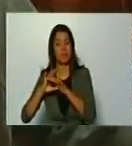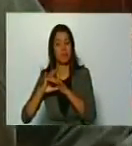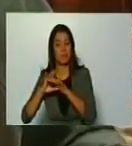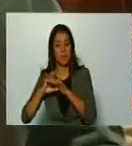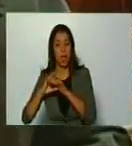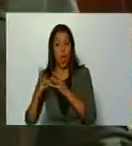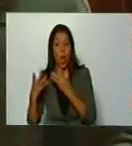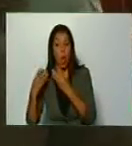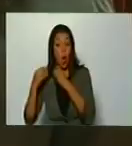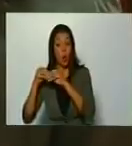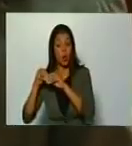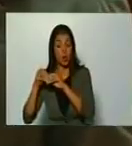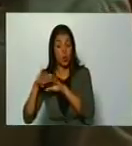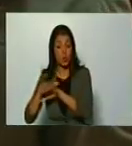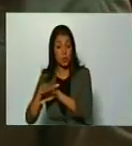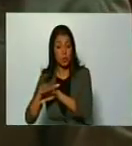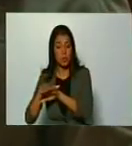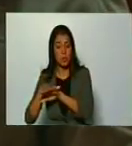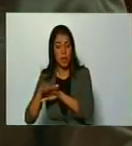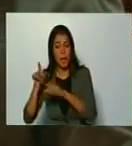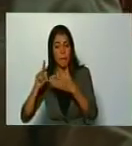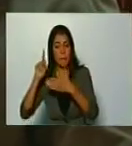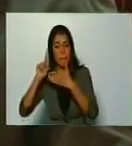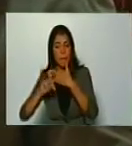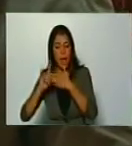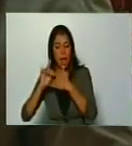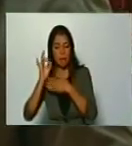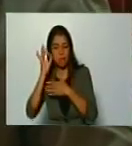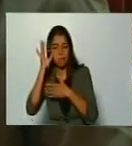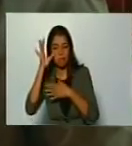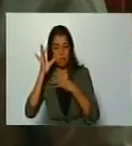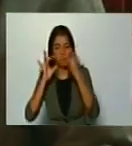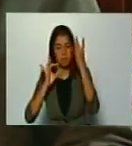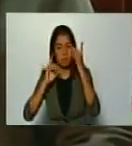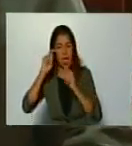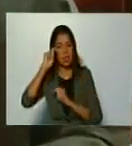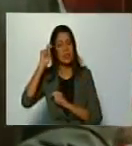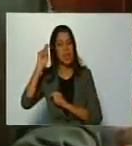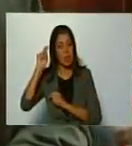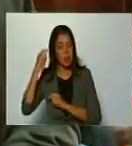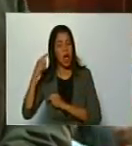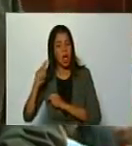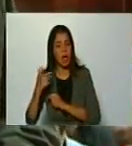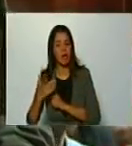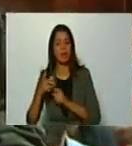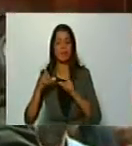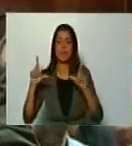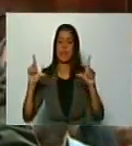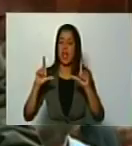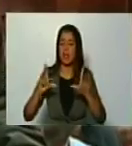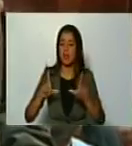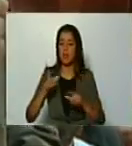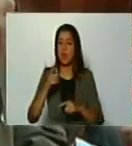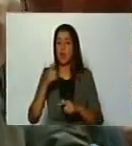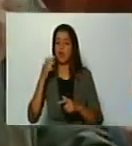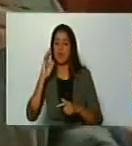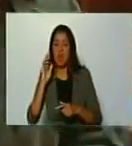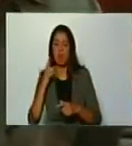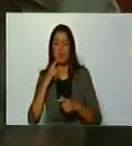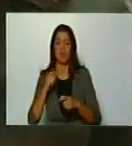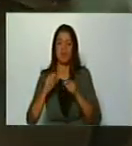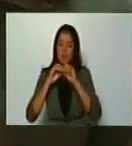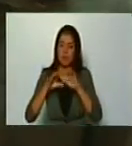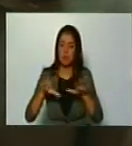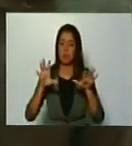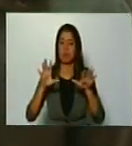forman, ellos tienen instrumentos y tienen teorías para hacerle creer a algunas personas que pueden cambiar el